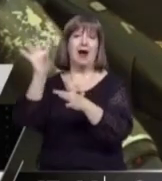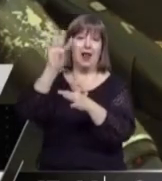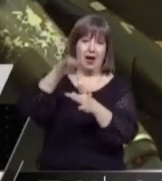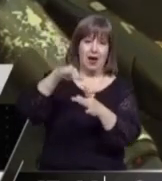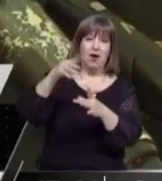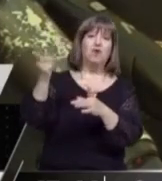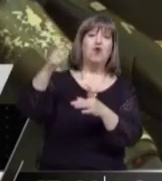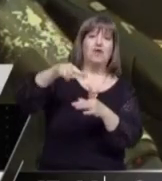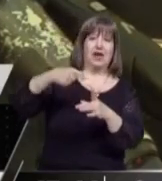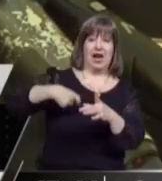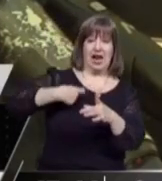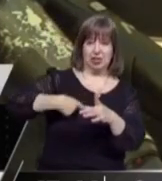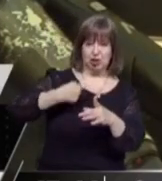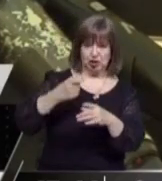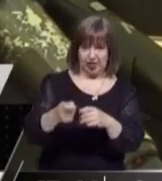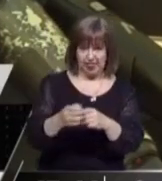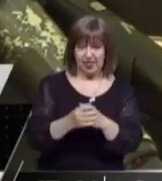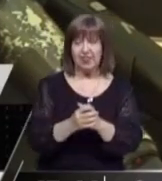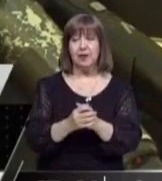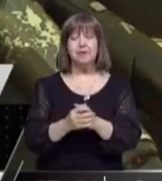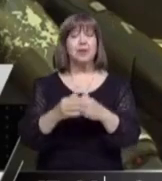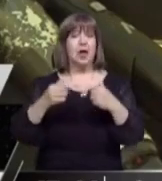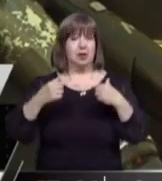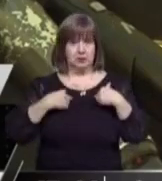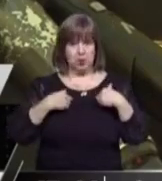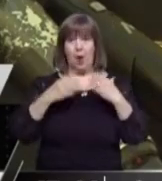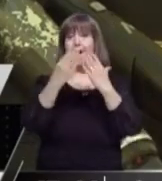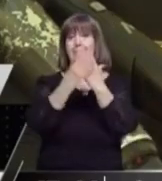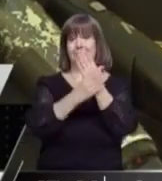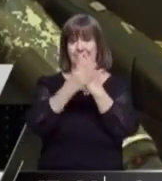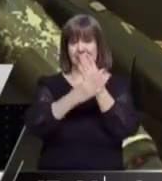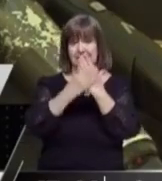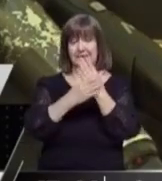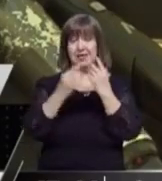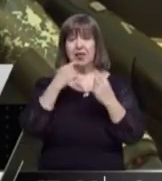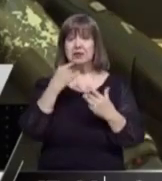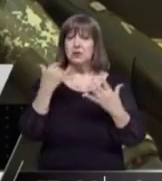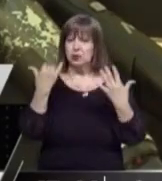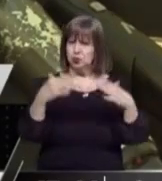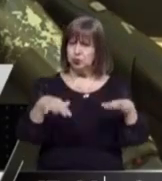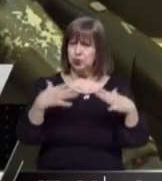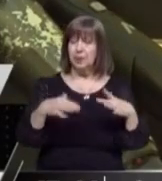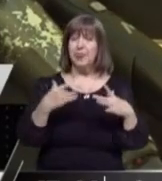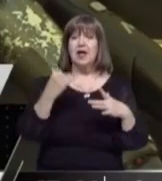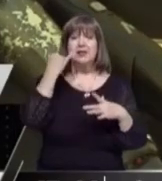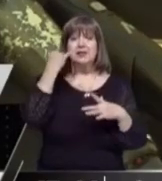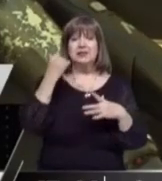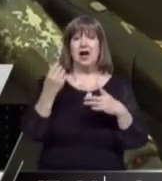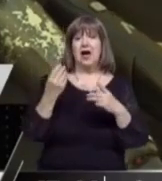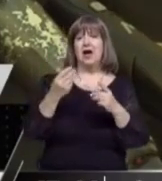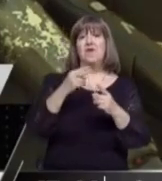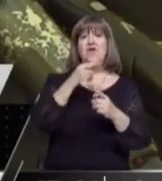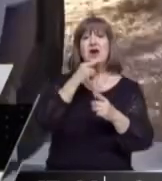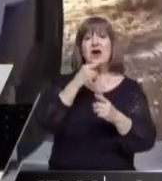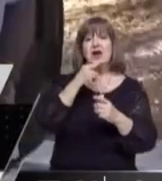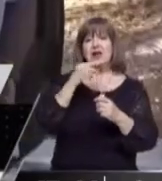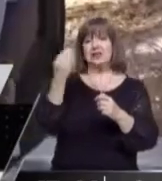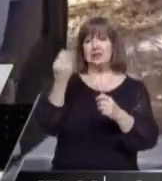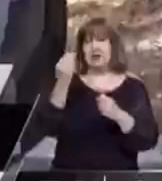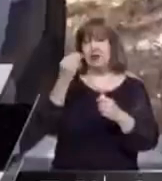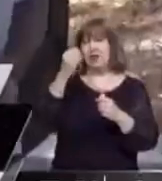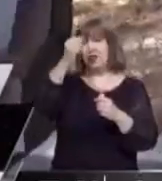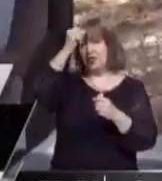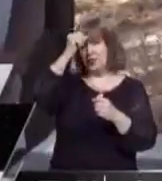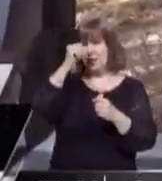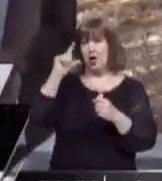problemas con las alcoholemias de más de un gramo por litro. Estos ejemplos que yo digo del fin de semana, entre el viernes y el lunes, por tomar